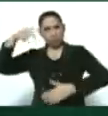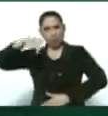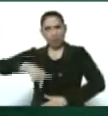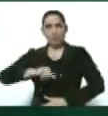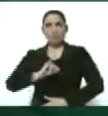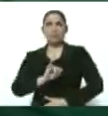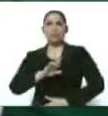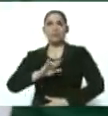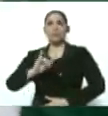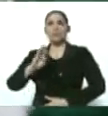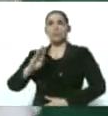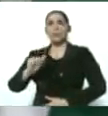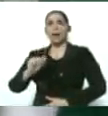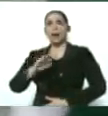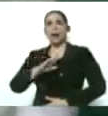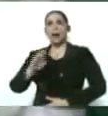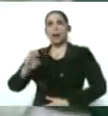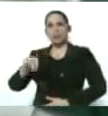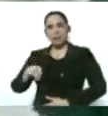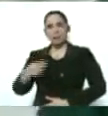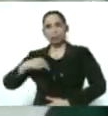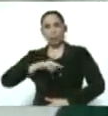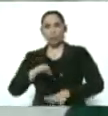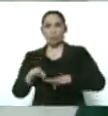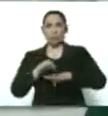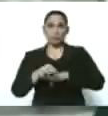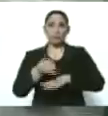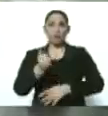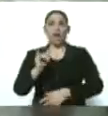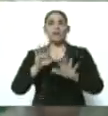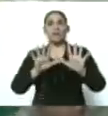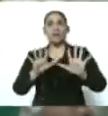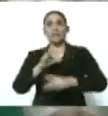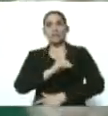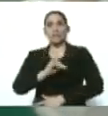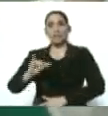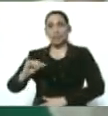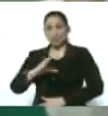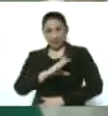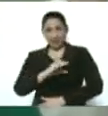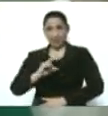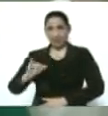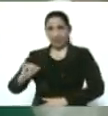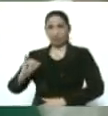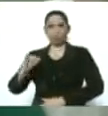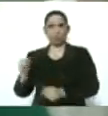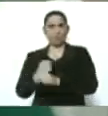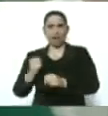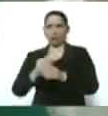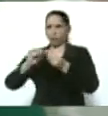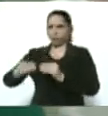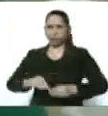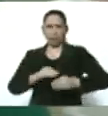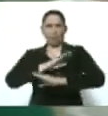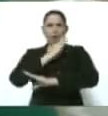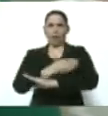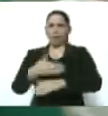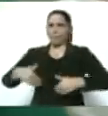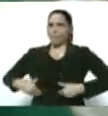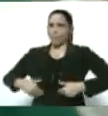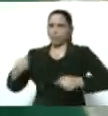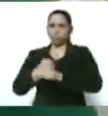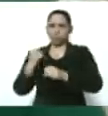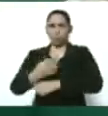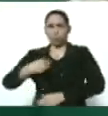Iribarri. En el caso de nuestro municipio hay 10 CDI, usted ha estado trabajando arduamente en su recuperación. Nosotros en este momento